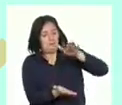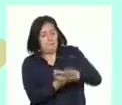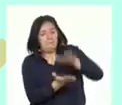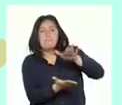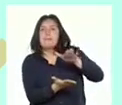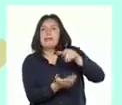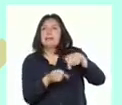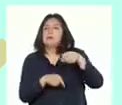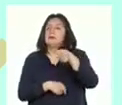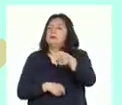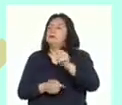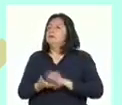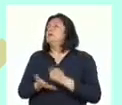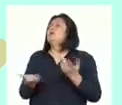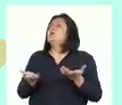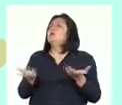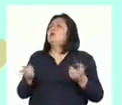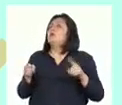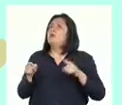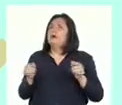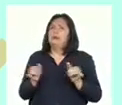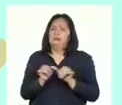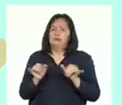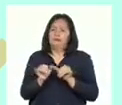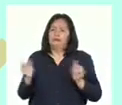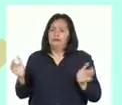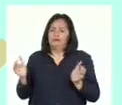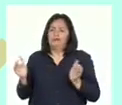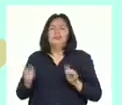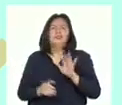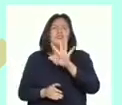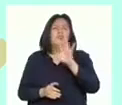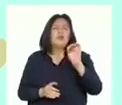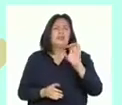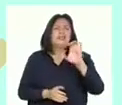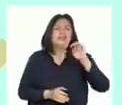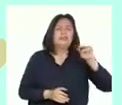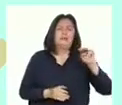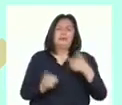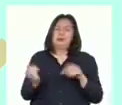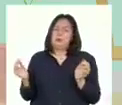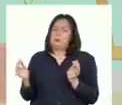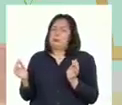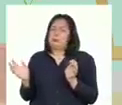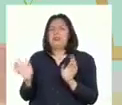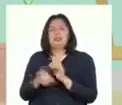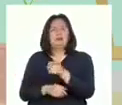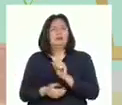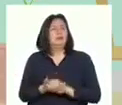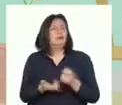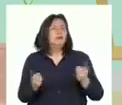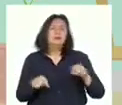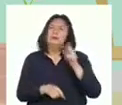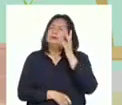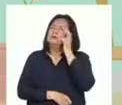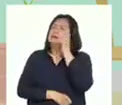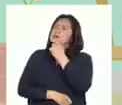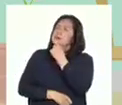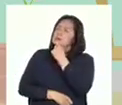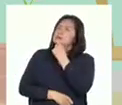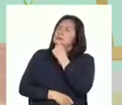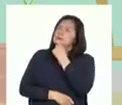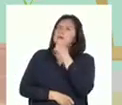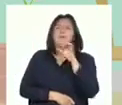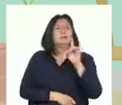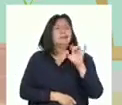Cuando nació Daniel, él medía unos 50 centímetros. Era muy pequeño. Al escuchar esta